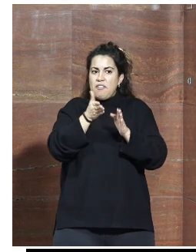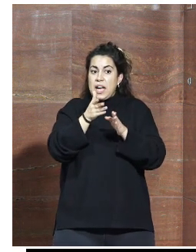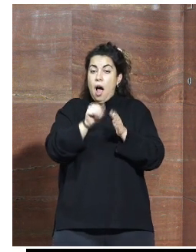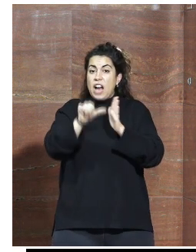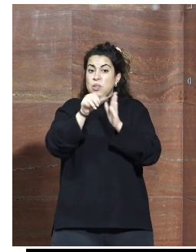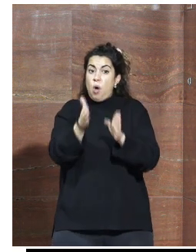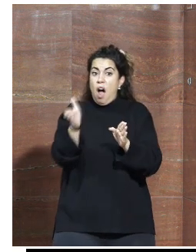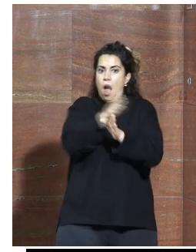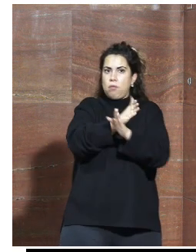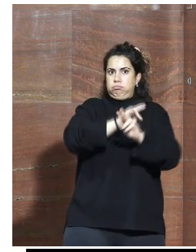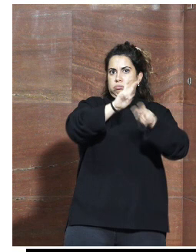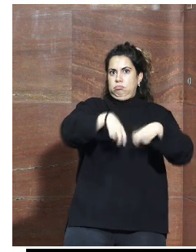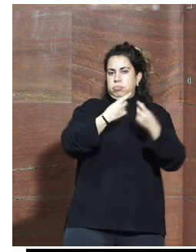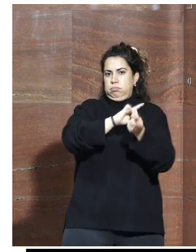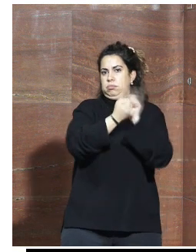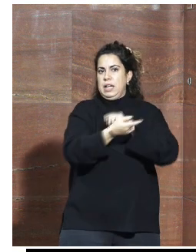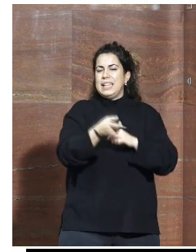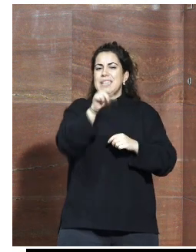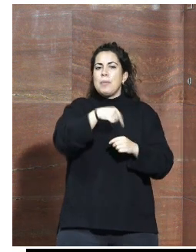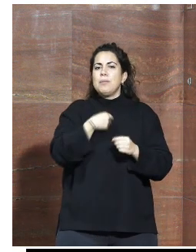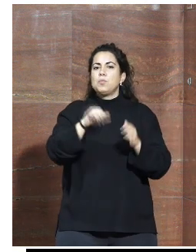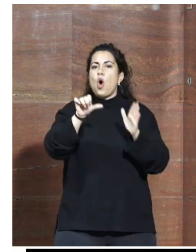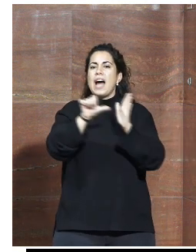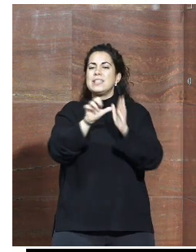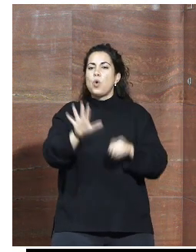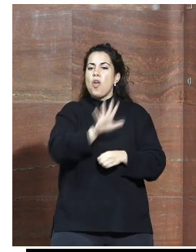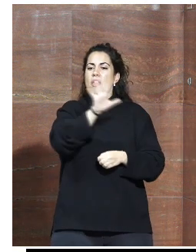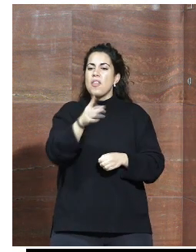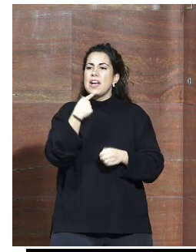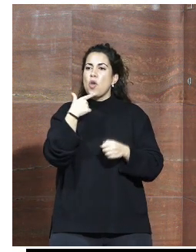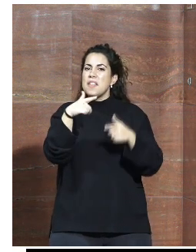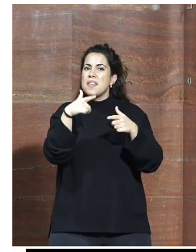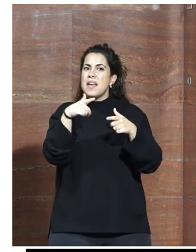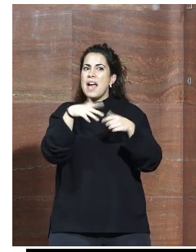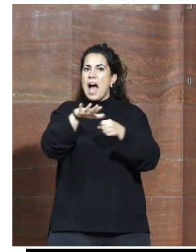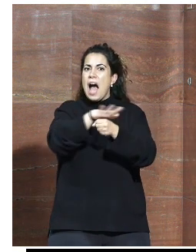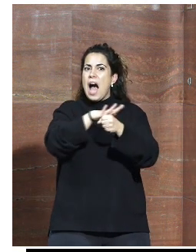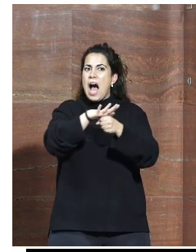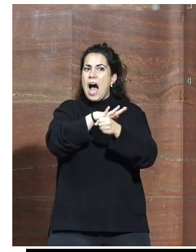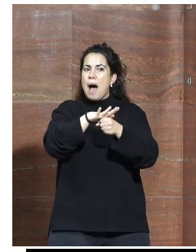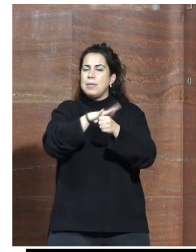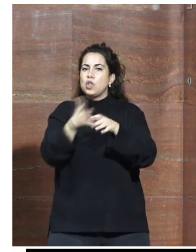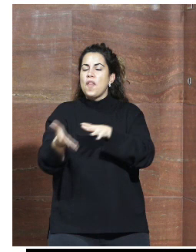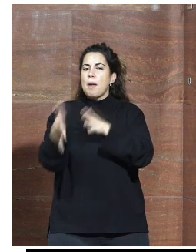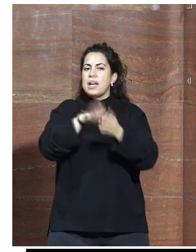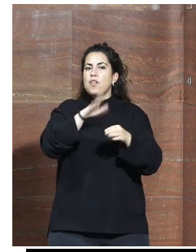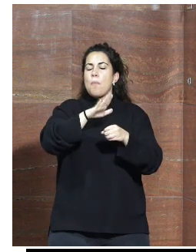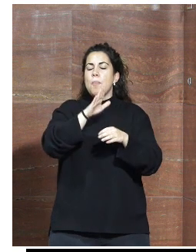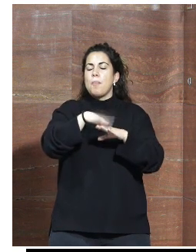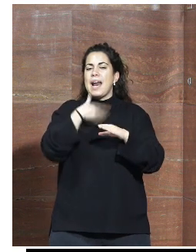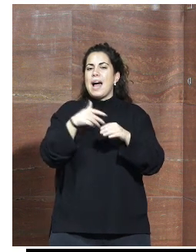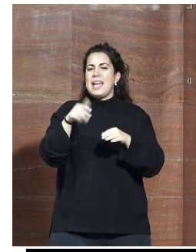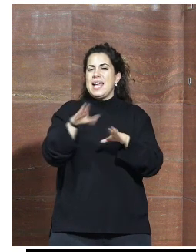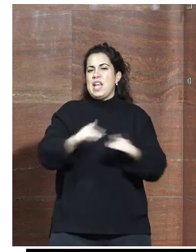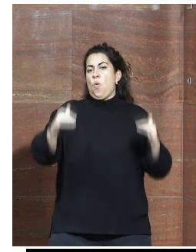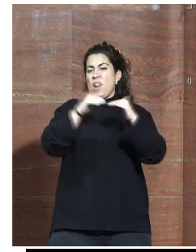y, en concreto, el artículo 5 nos habla del ámbito de aplicación en materia de igualdad de oportunidades.